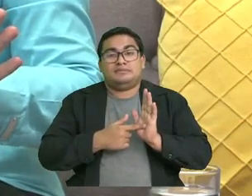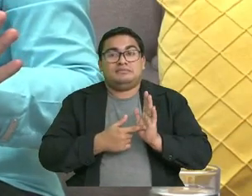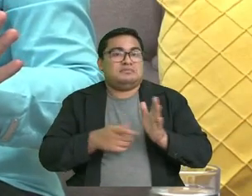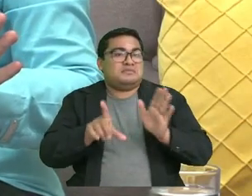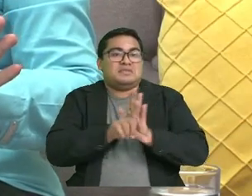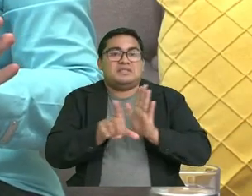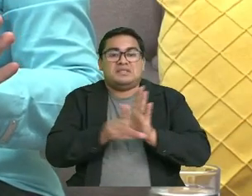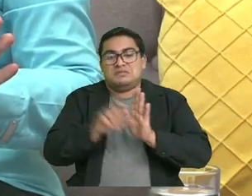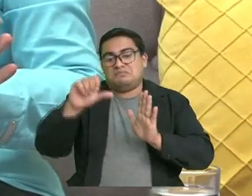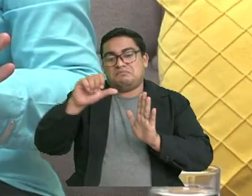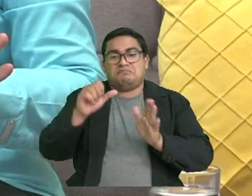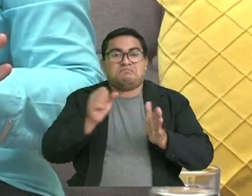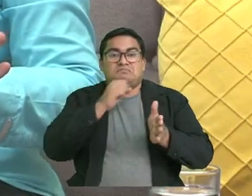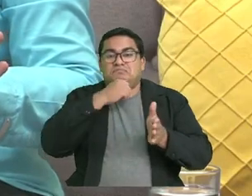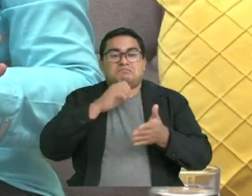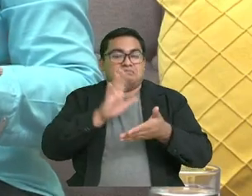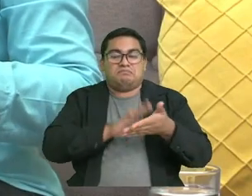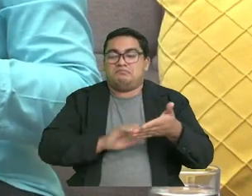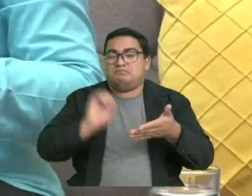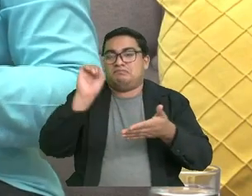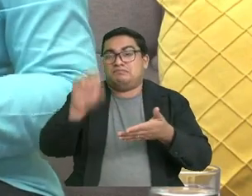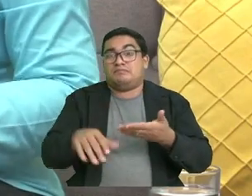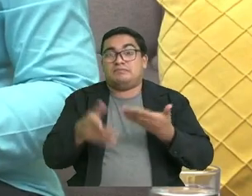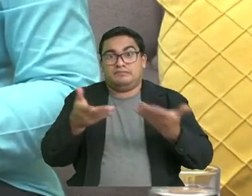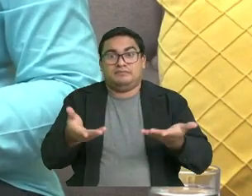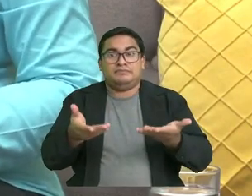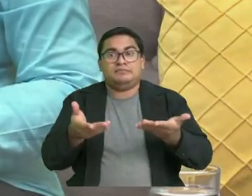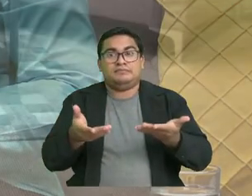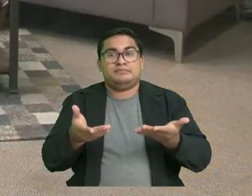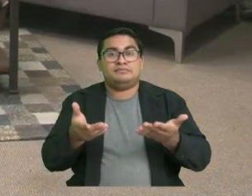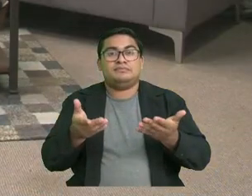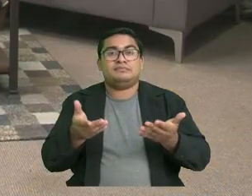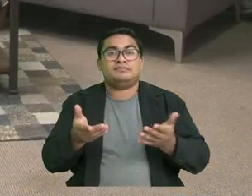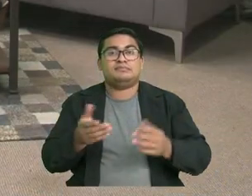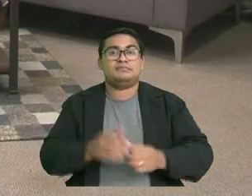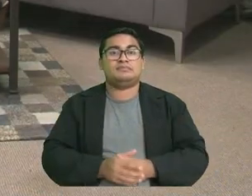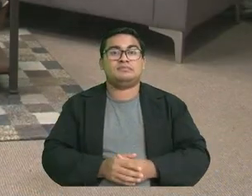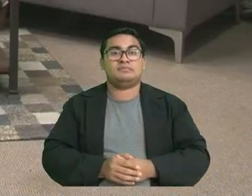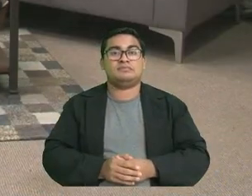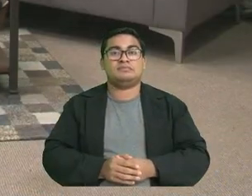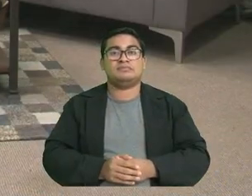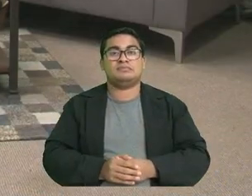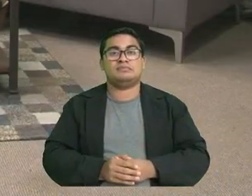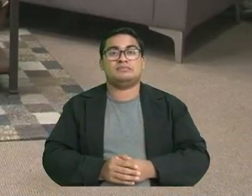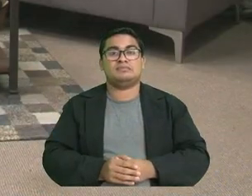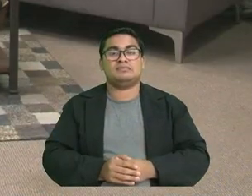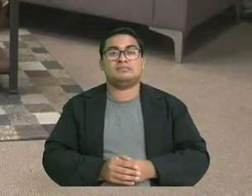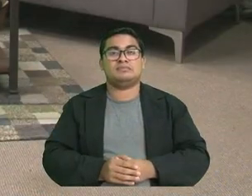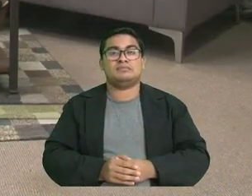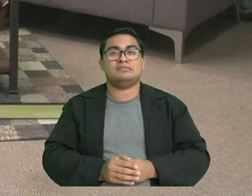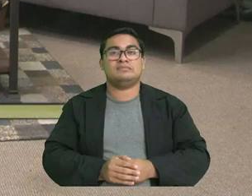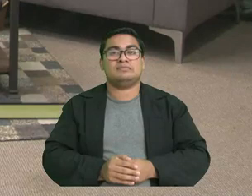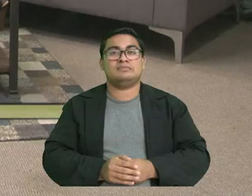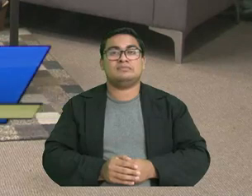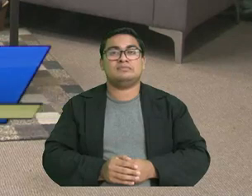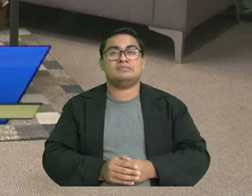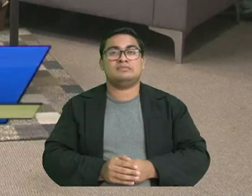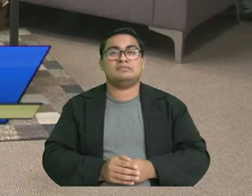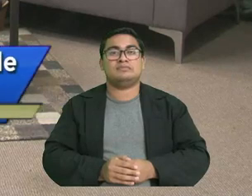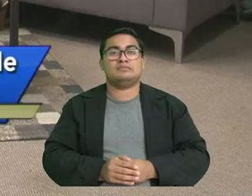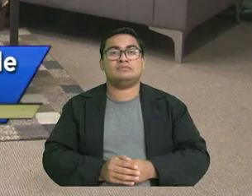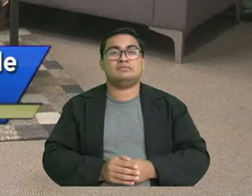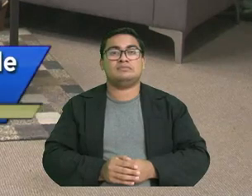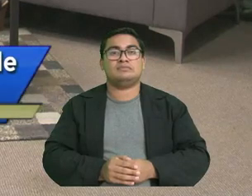ya no está vigente. Claro. Entonces, en este sentido, nosotros nos quedamos entonces